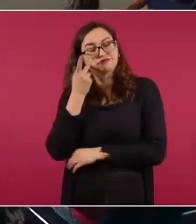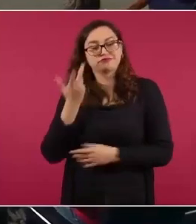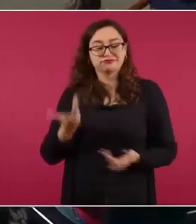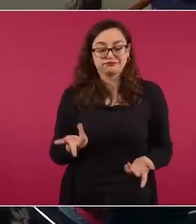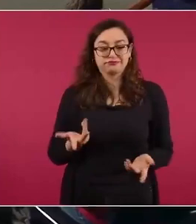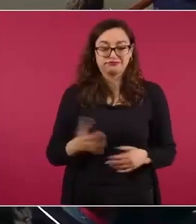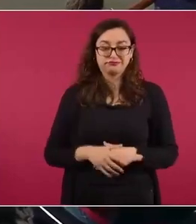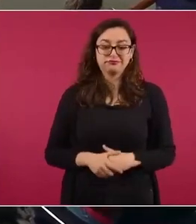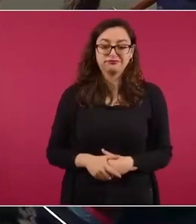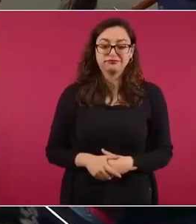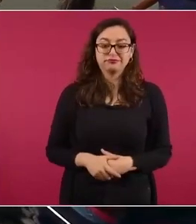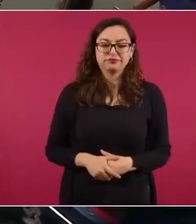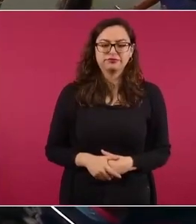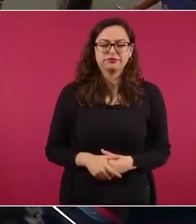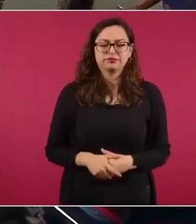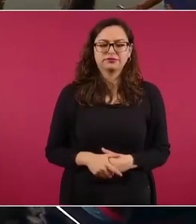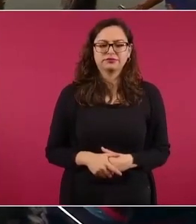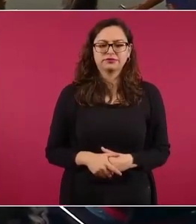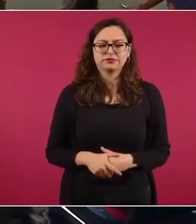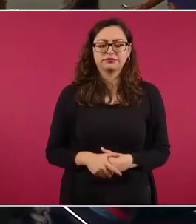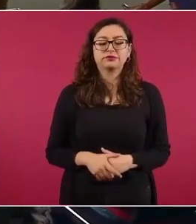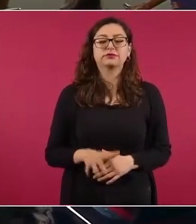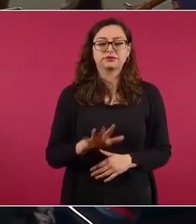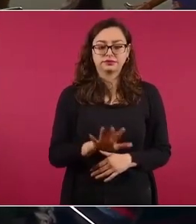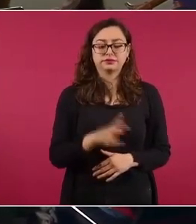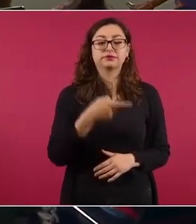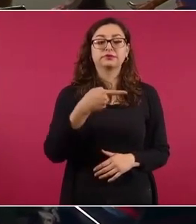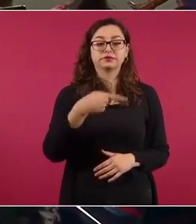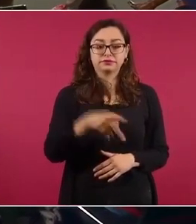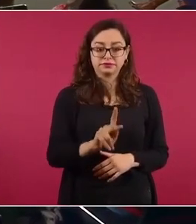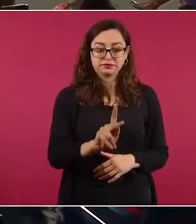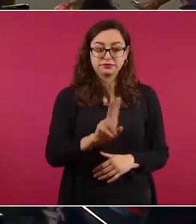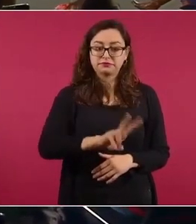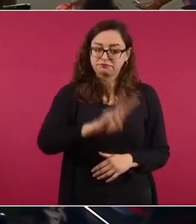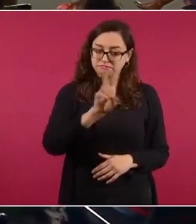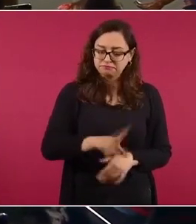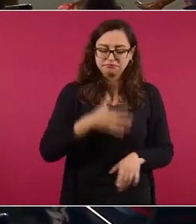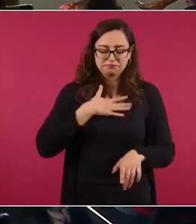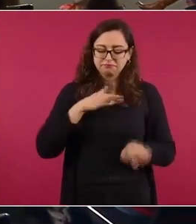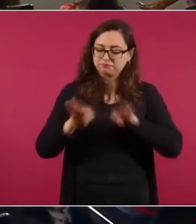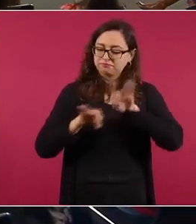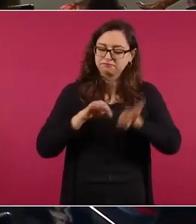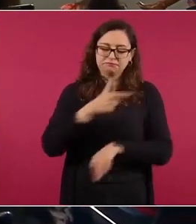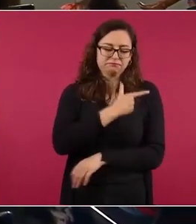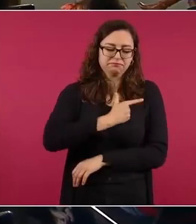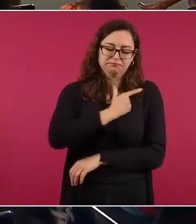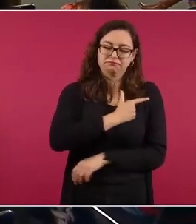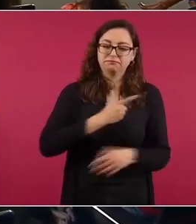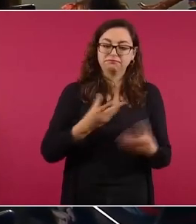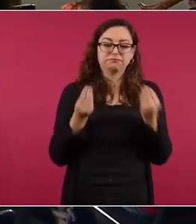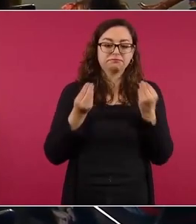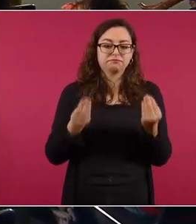Retomando el tema del hackeo, señor presidente. Sin embargo, es muy satisfactorio también.